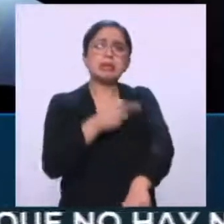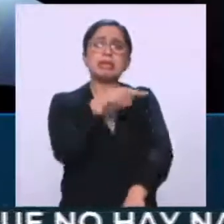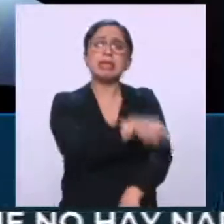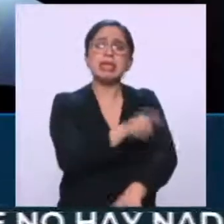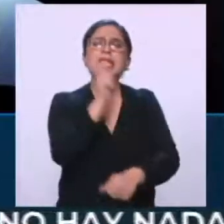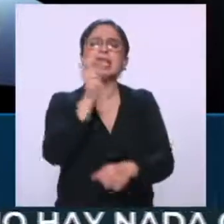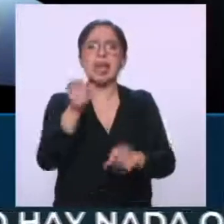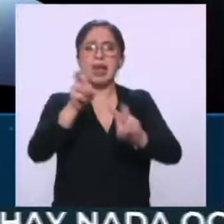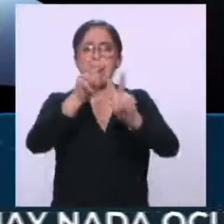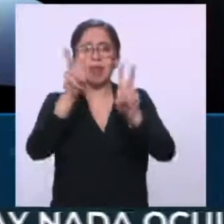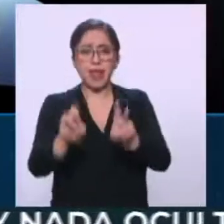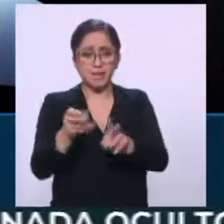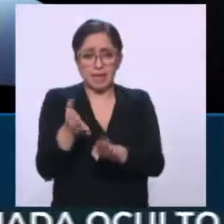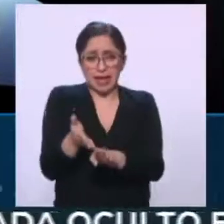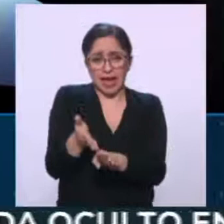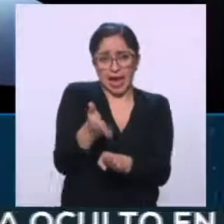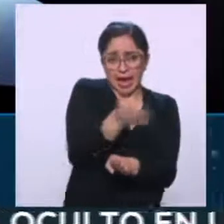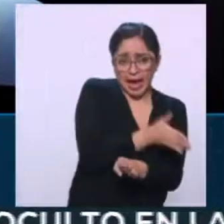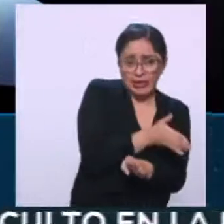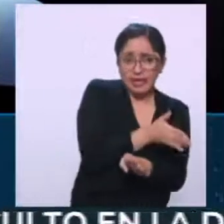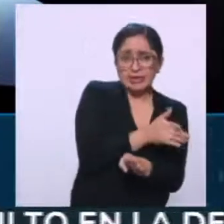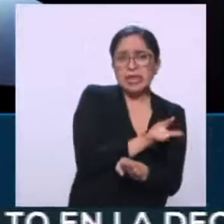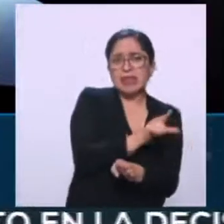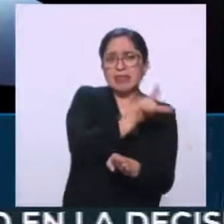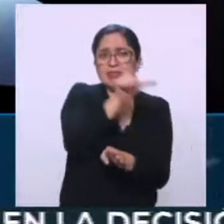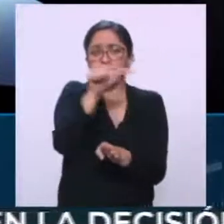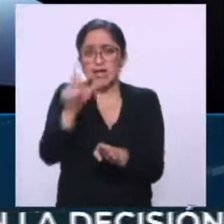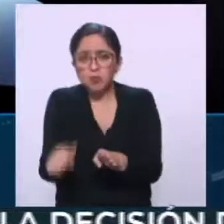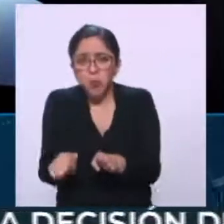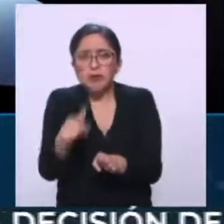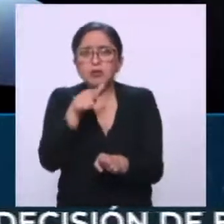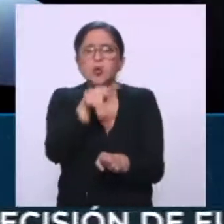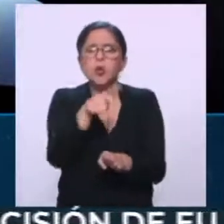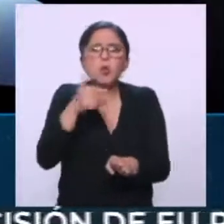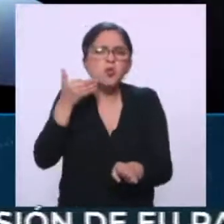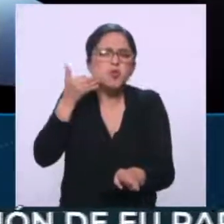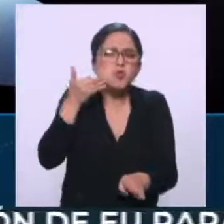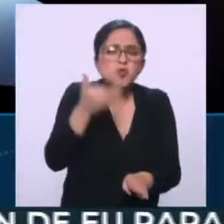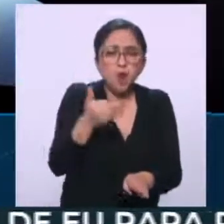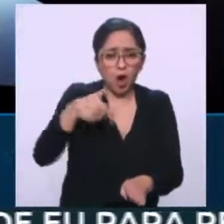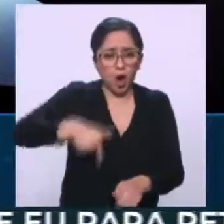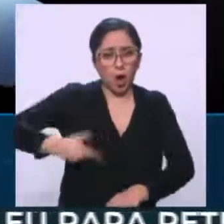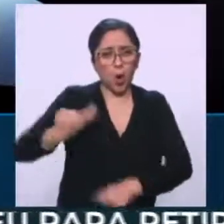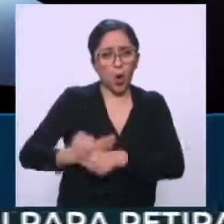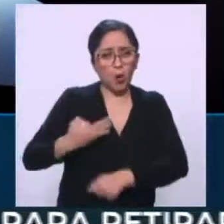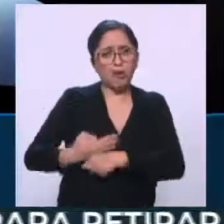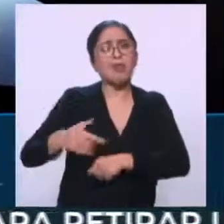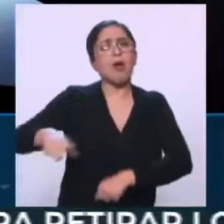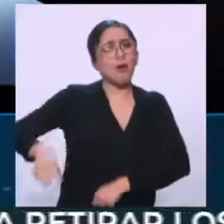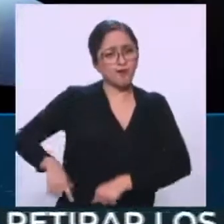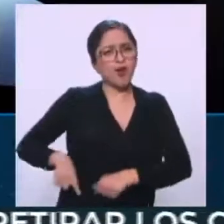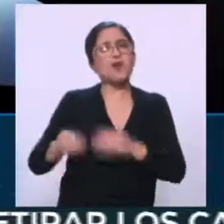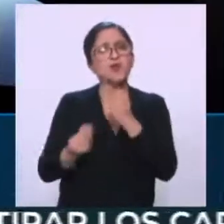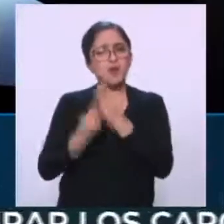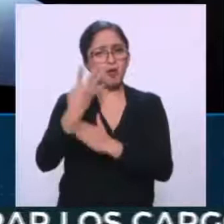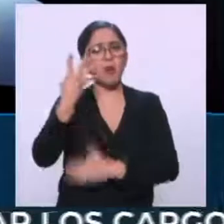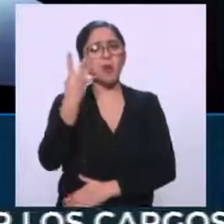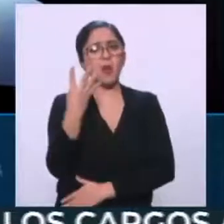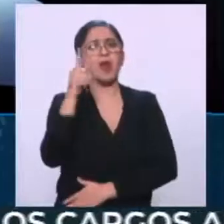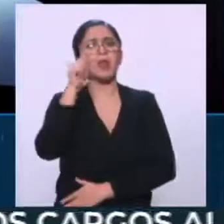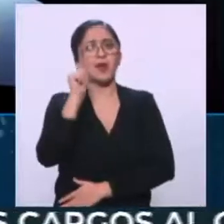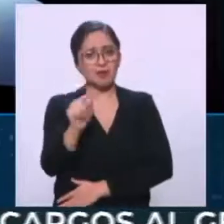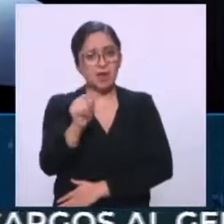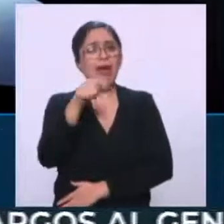antes y un después. Es una prueba contundente y definitiva de este gobierno y de la justicia en la cuarta